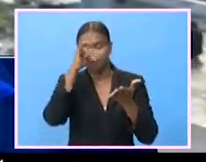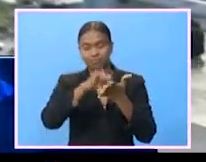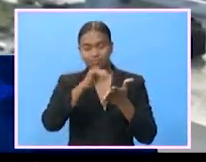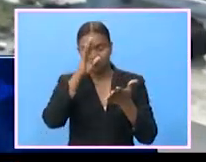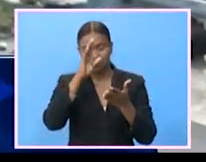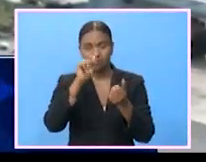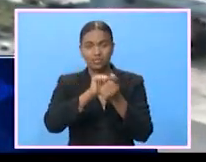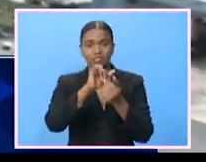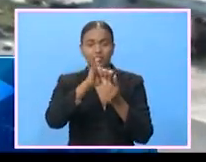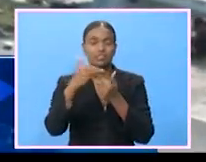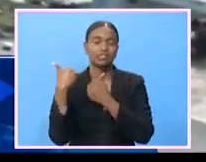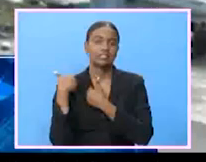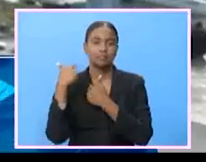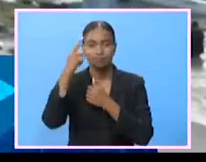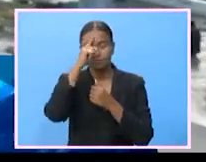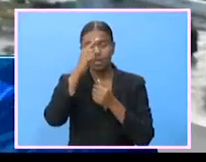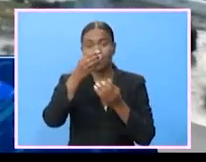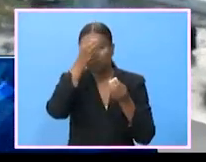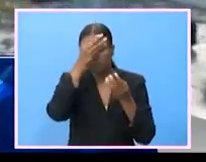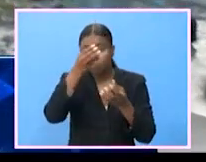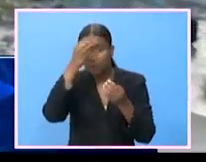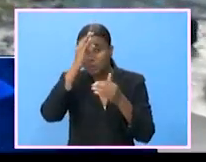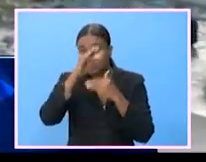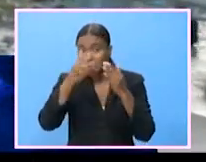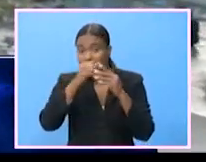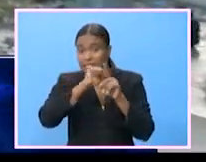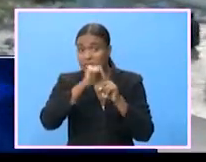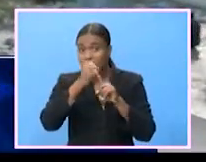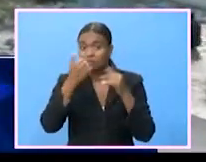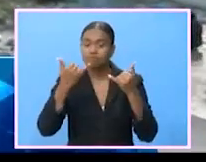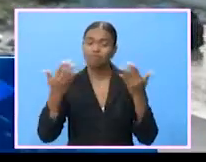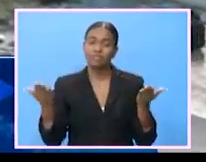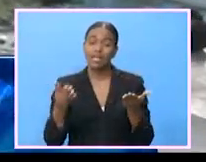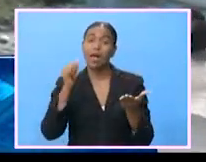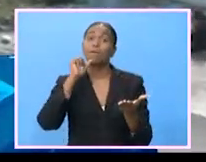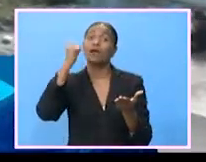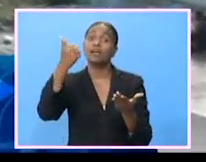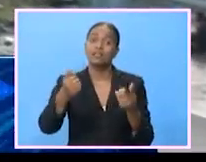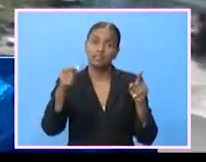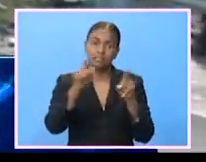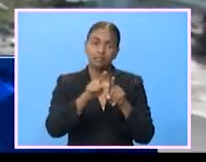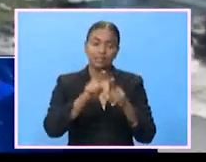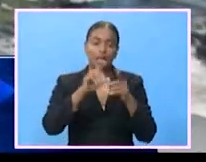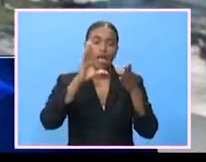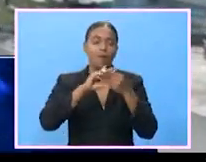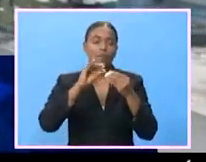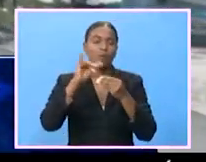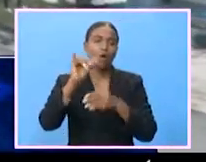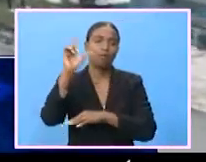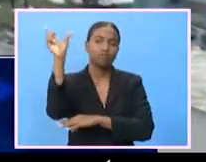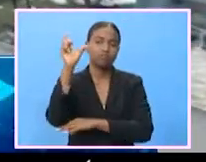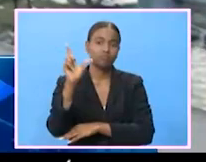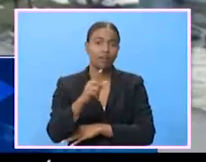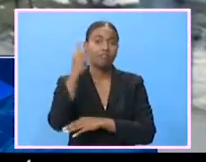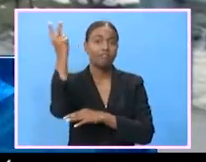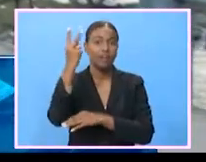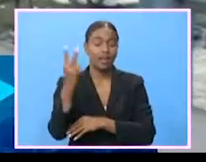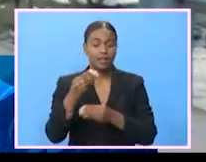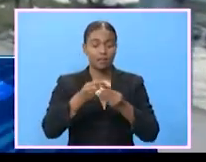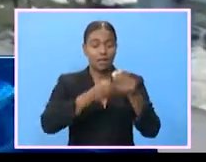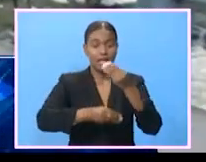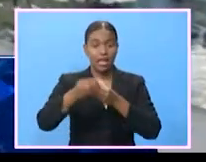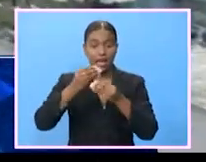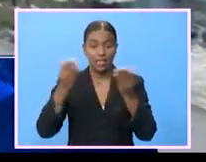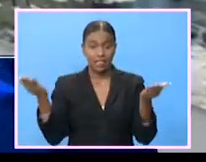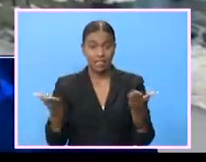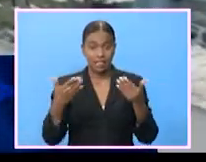elemento que nos encuentra para compartir toda la realidad acá en nuestra frontera. Mañana también se abre, como cada lunes y viernes, el mercado